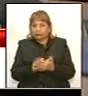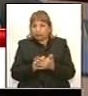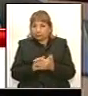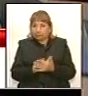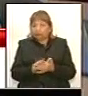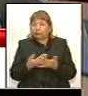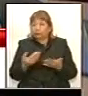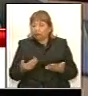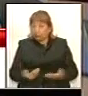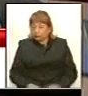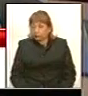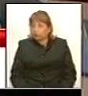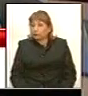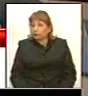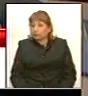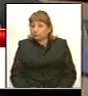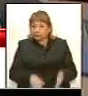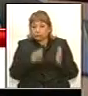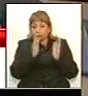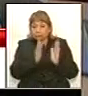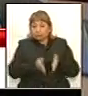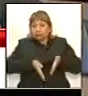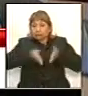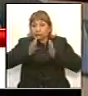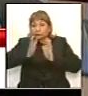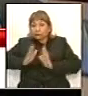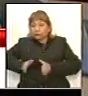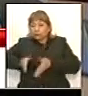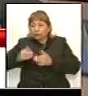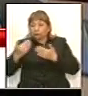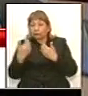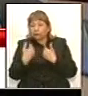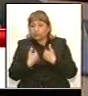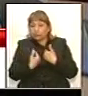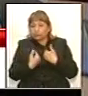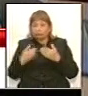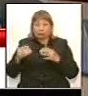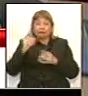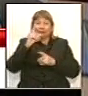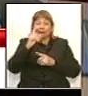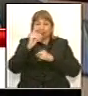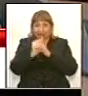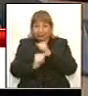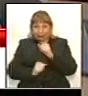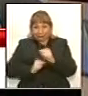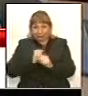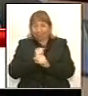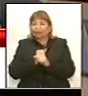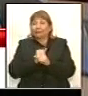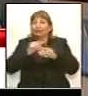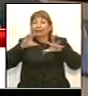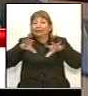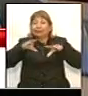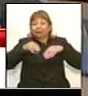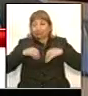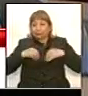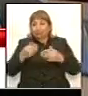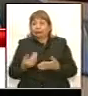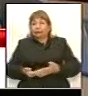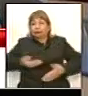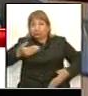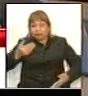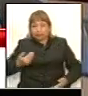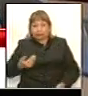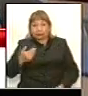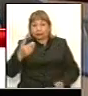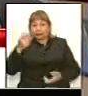públicas. Estos planes específicos decíamos que se tenían que elaborar anualmente y tenían que ser aprobarse antes de agosto de cada